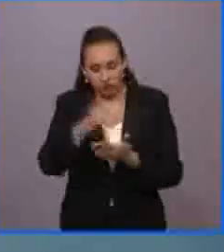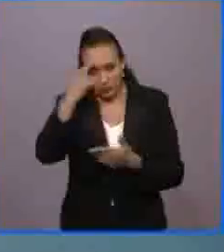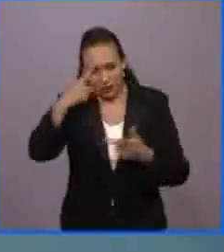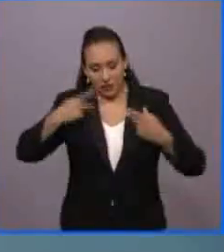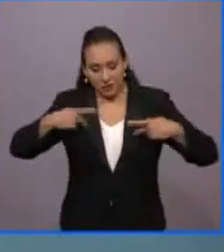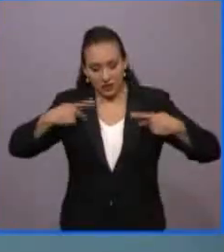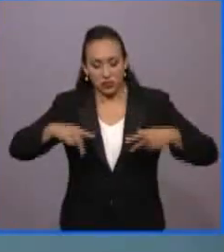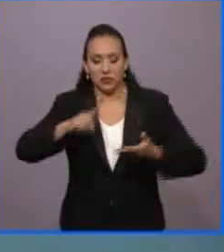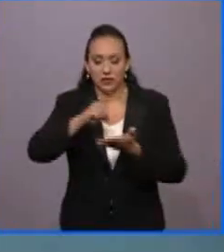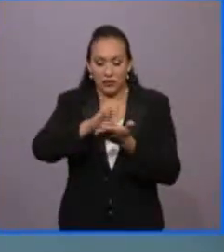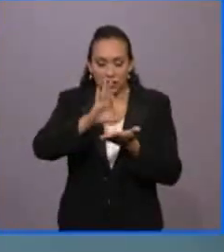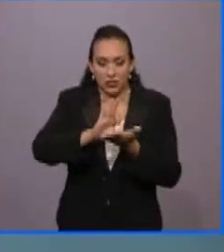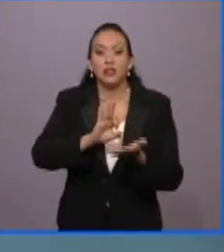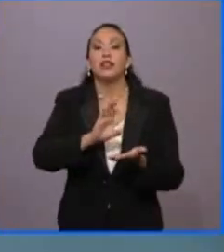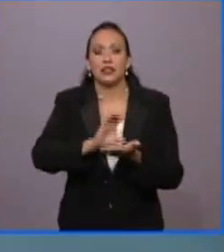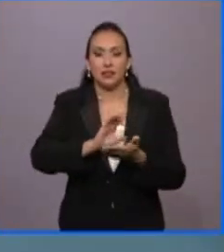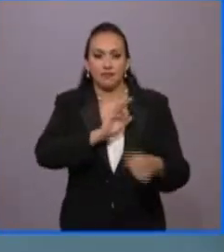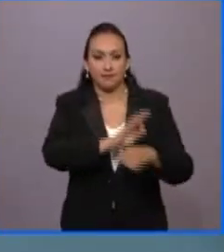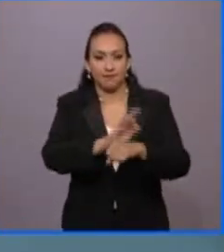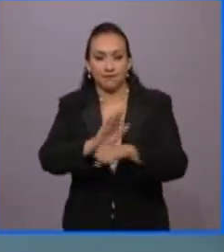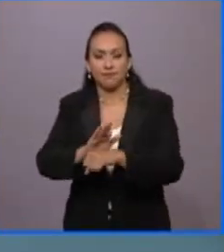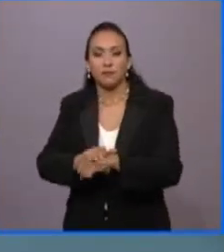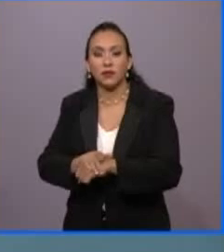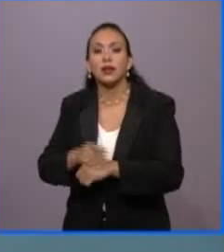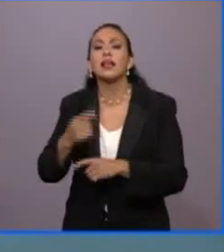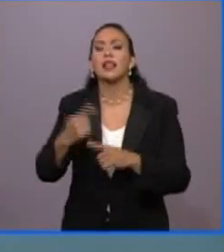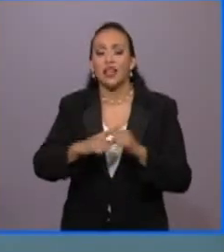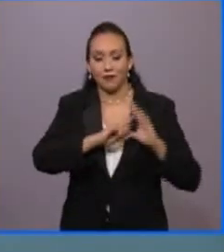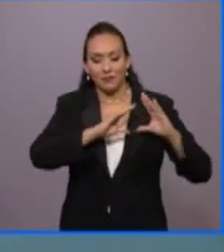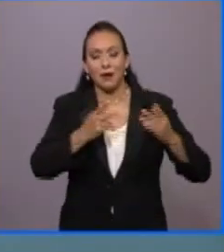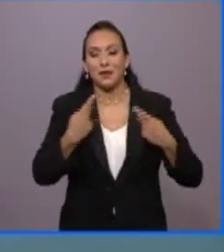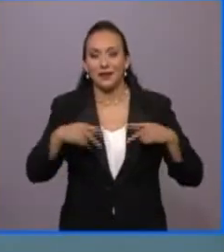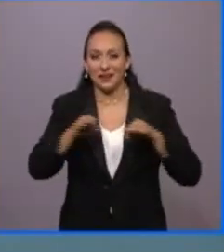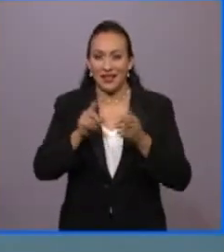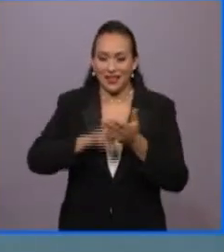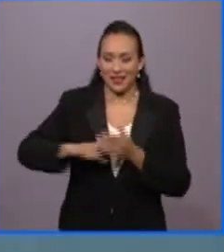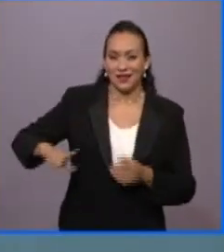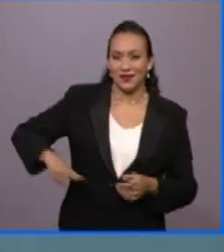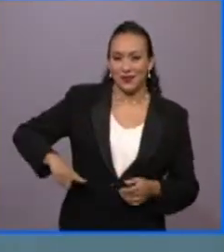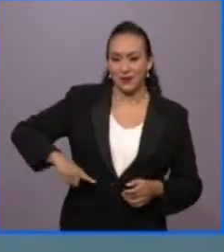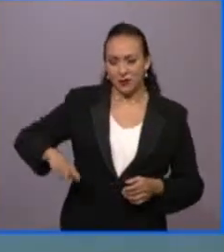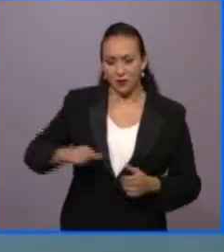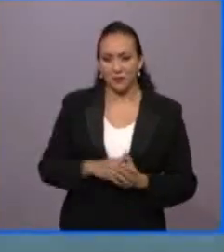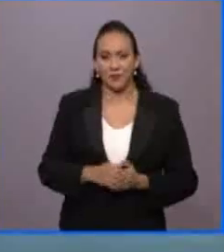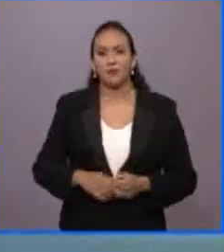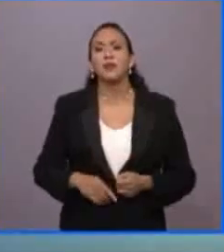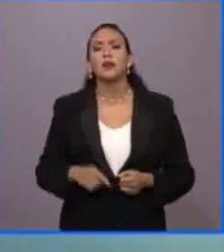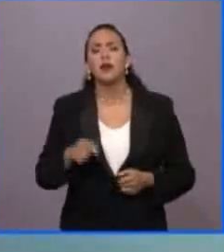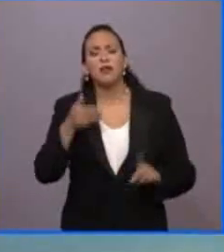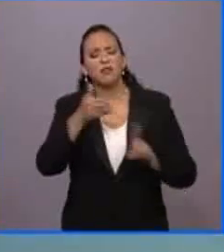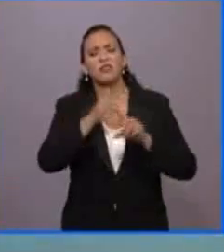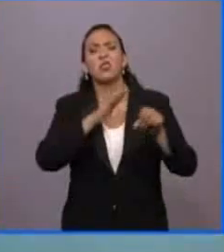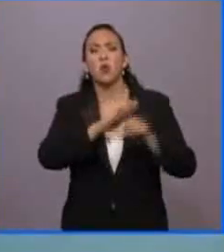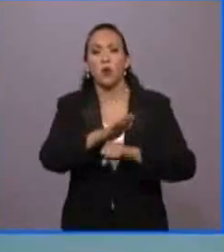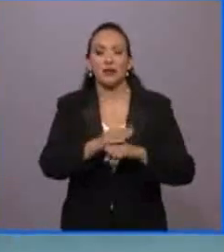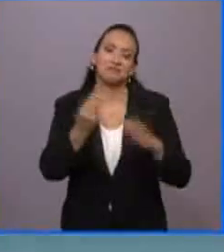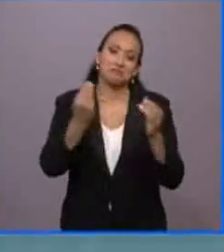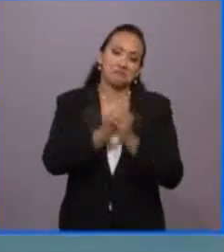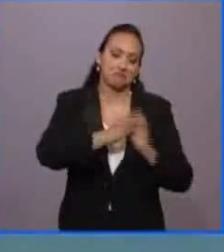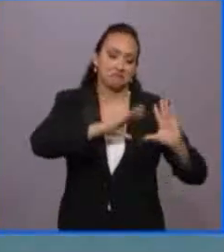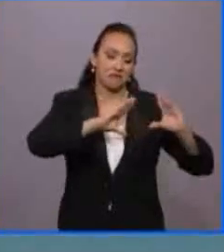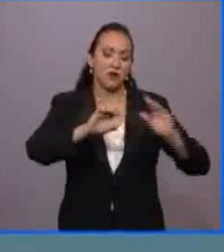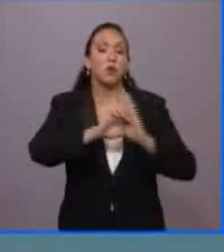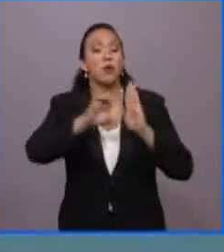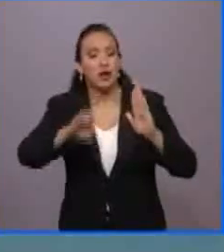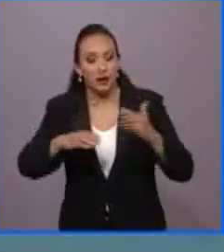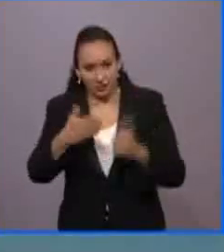con Discapacidad que impartirá al personal del Poder Judicial y público en general. El objetivo es profundizar en los estándares